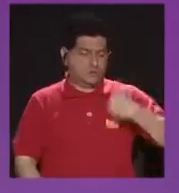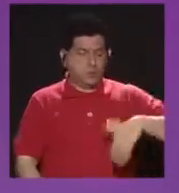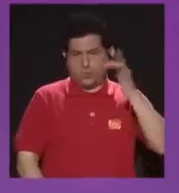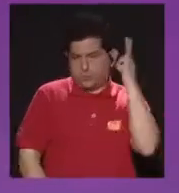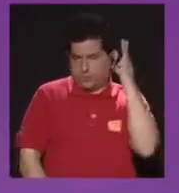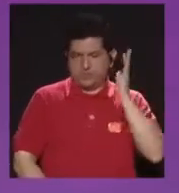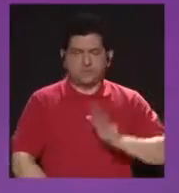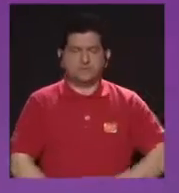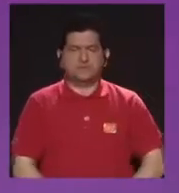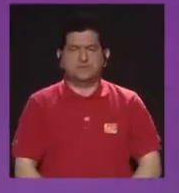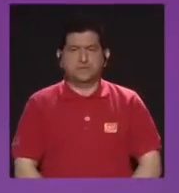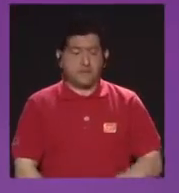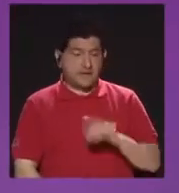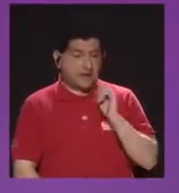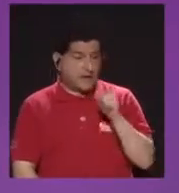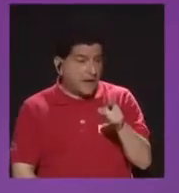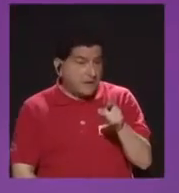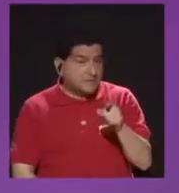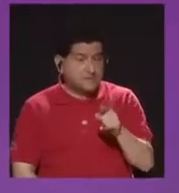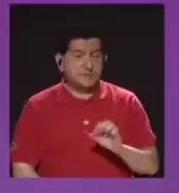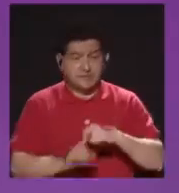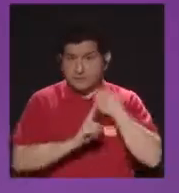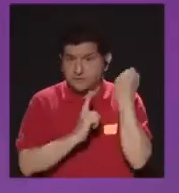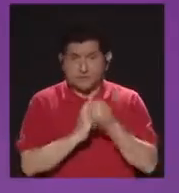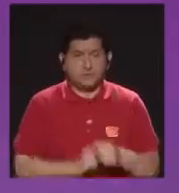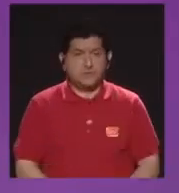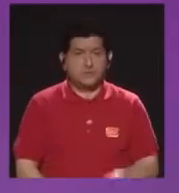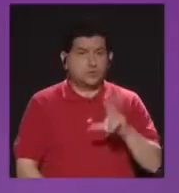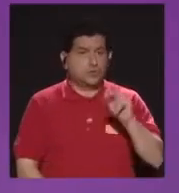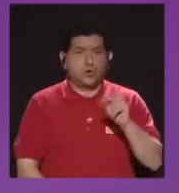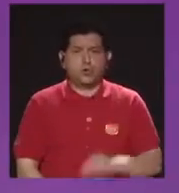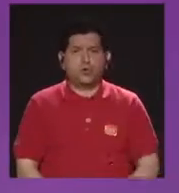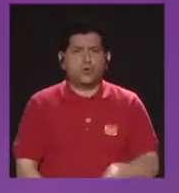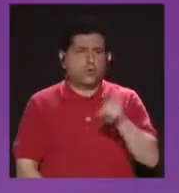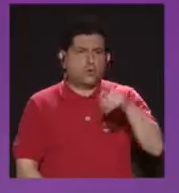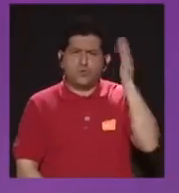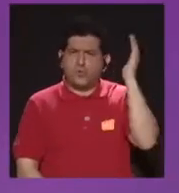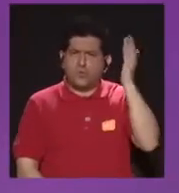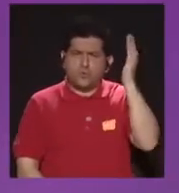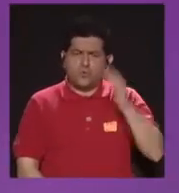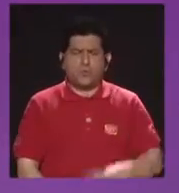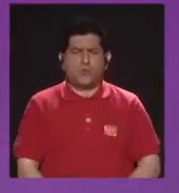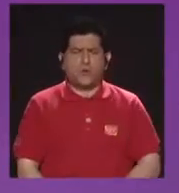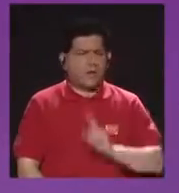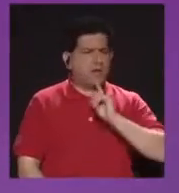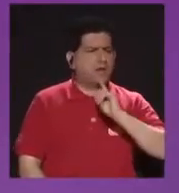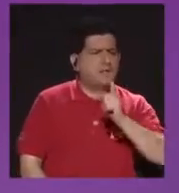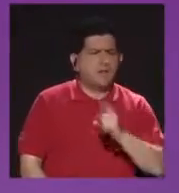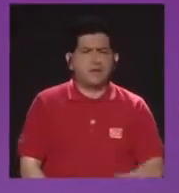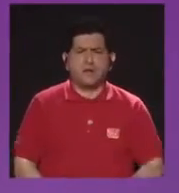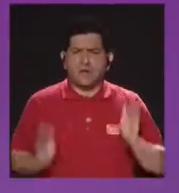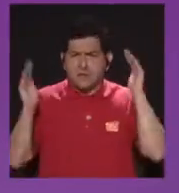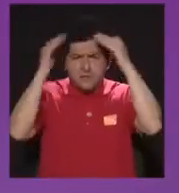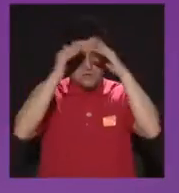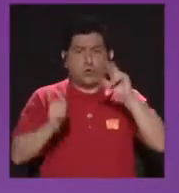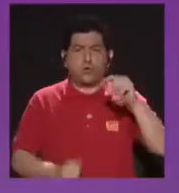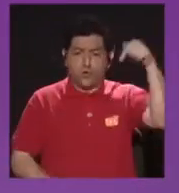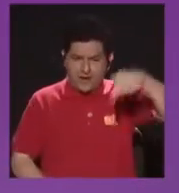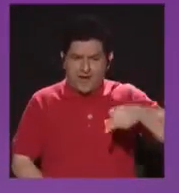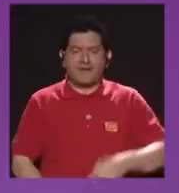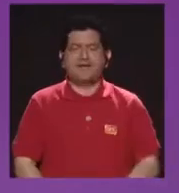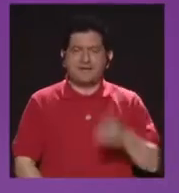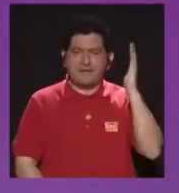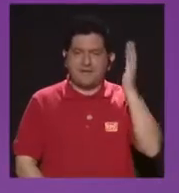mujeres eso no ha sido parte de una encíclica no ha sido parte de una declaración del papá lo ha dicho aquí la conferencia episcopal